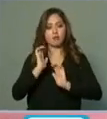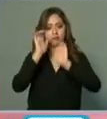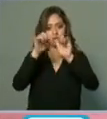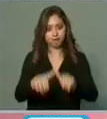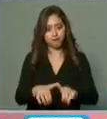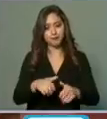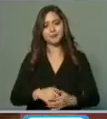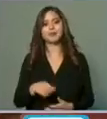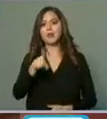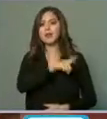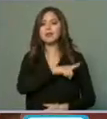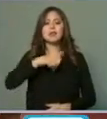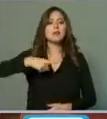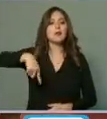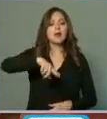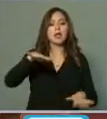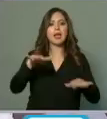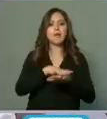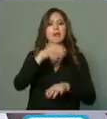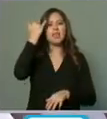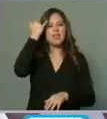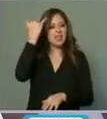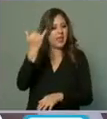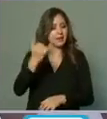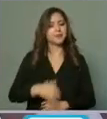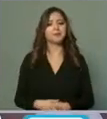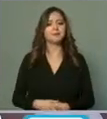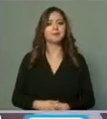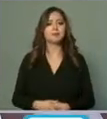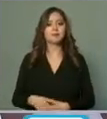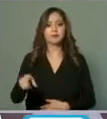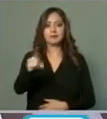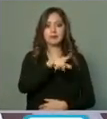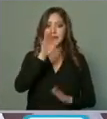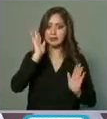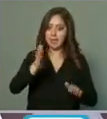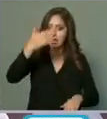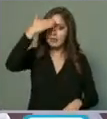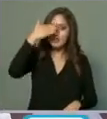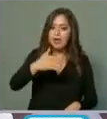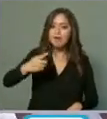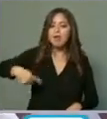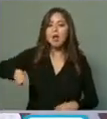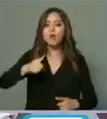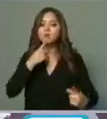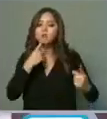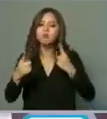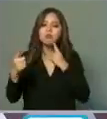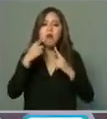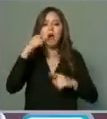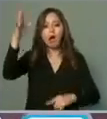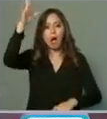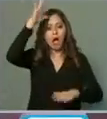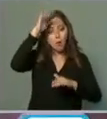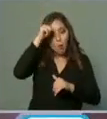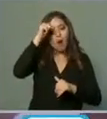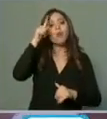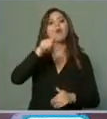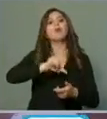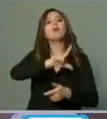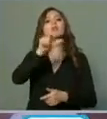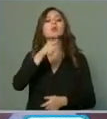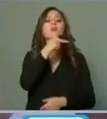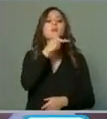manera distinta. Gracias a todos. Exacto, gracias. Muchísimas gracias. Y ahí está, ya lo escucharon. Hay que ponerse de acuerdo también. Los papás tienen la responsabilidad